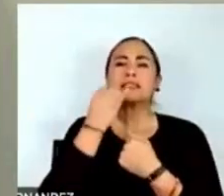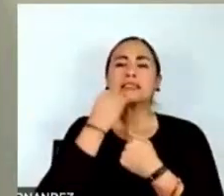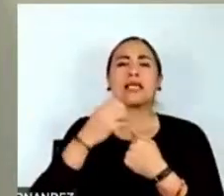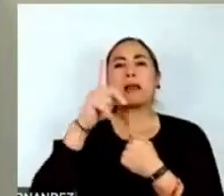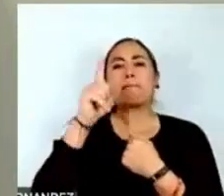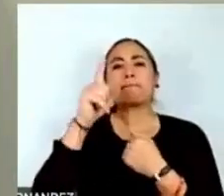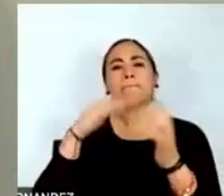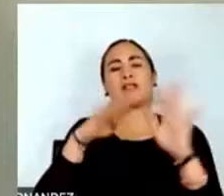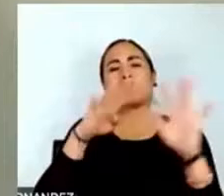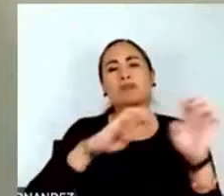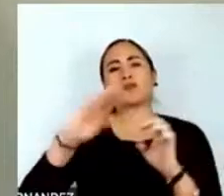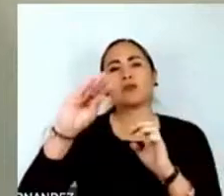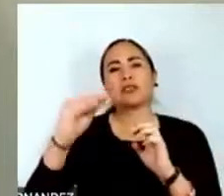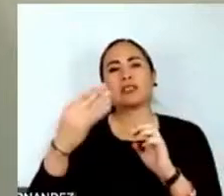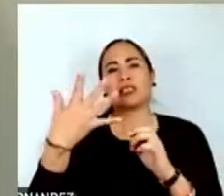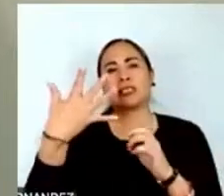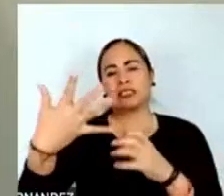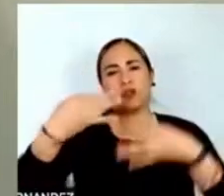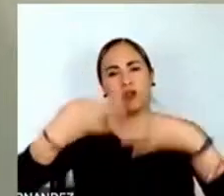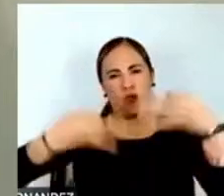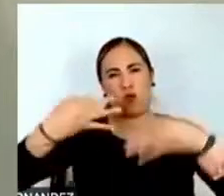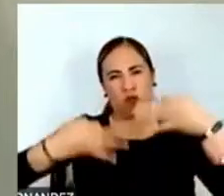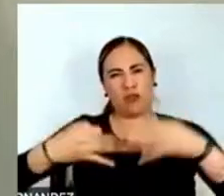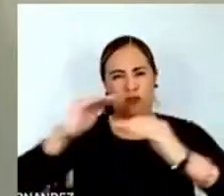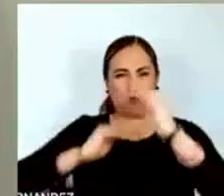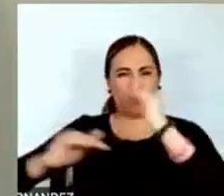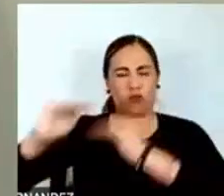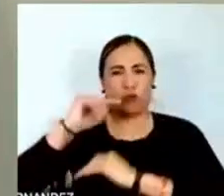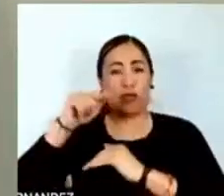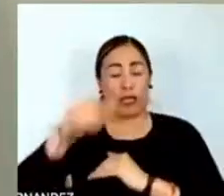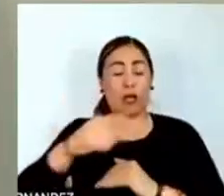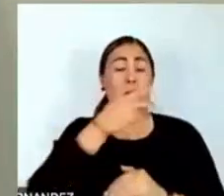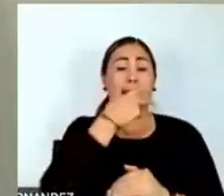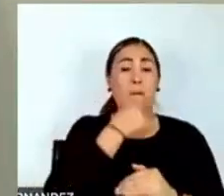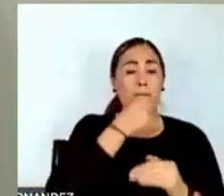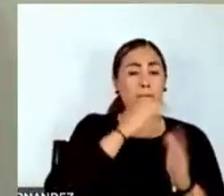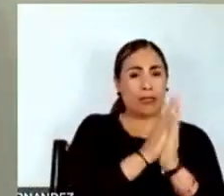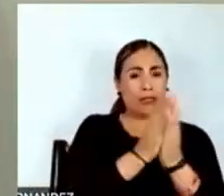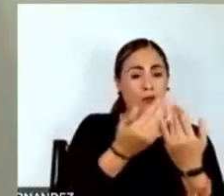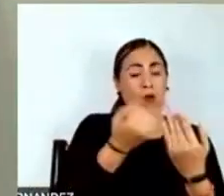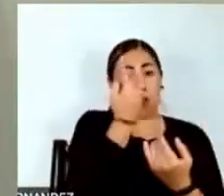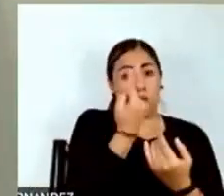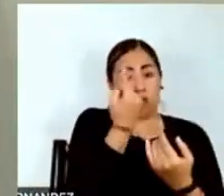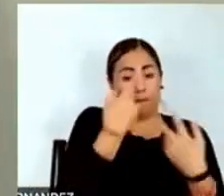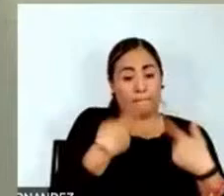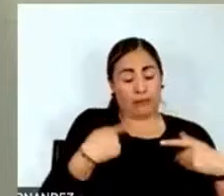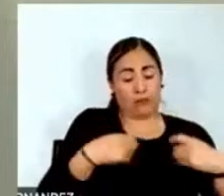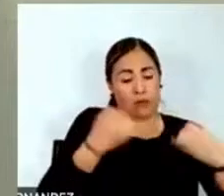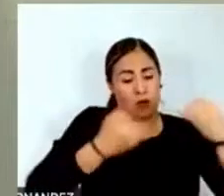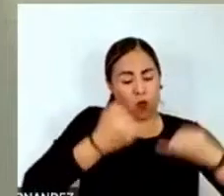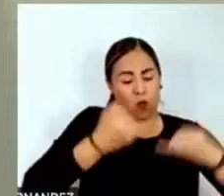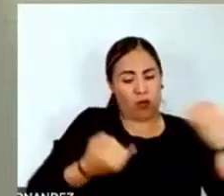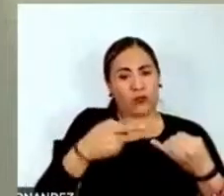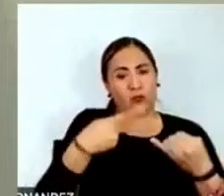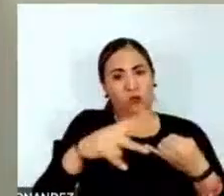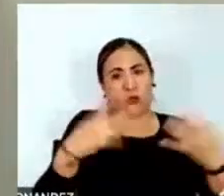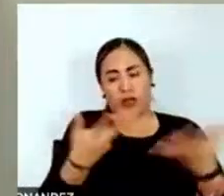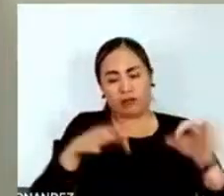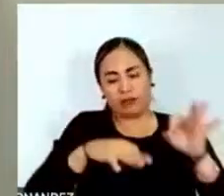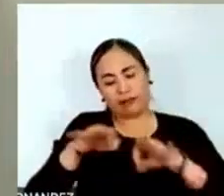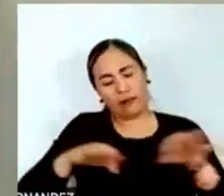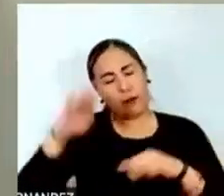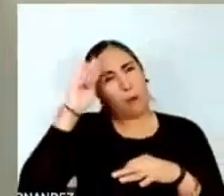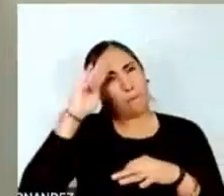1995. En su obra, Un juez reflexiona sobre su labor, vaticinó proféticamente lo